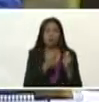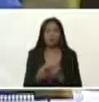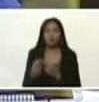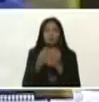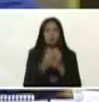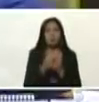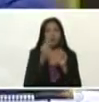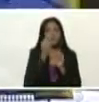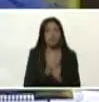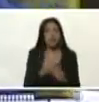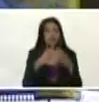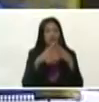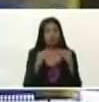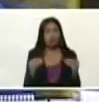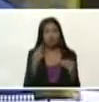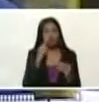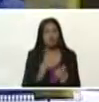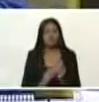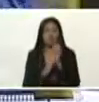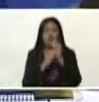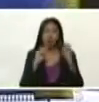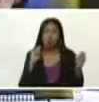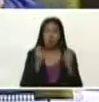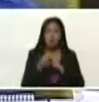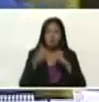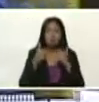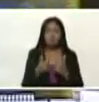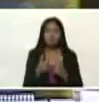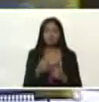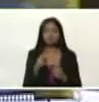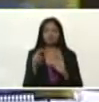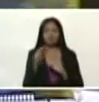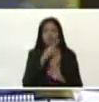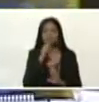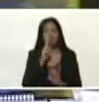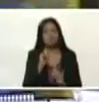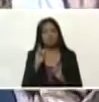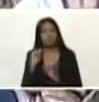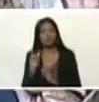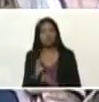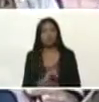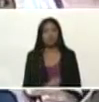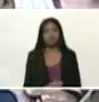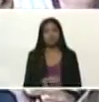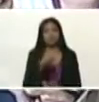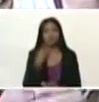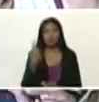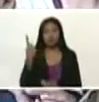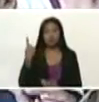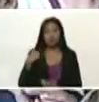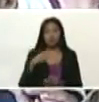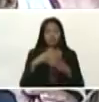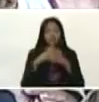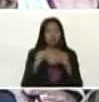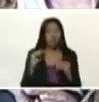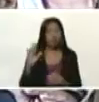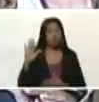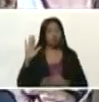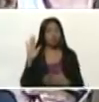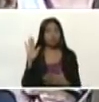Eso es lo que esperamos todos. Yo quiero encabezar esos cambios. Por eso la nombro a usted, compañera. Bueno, cuente con el